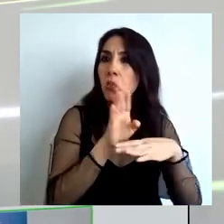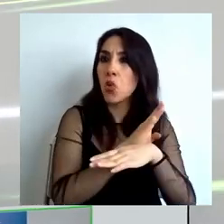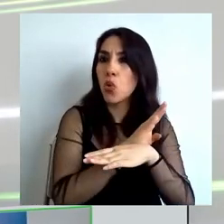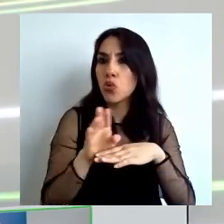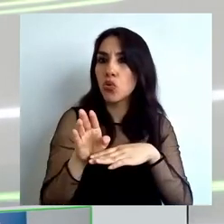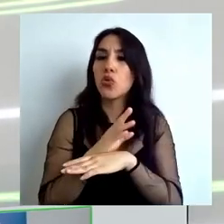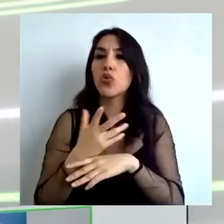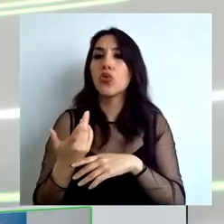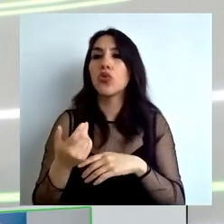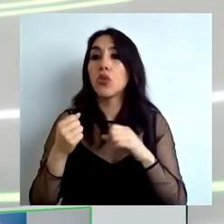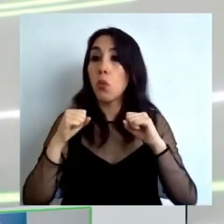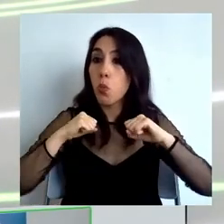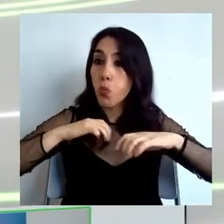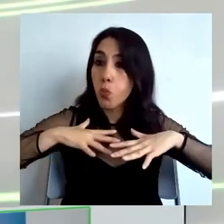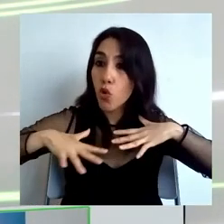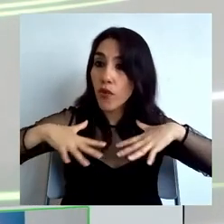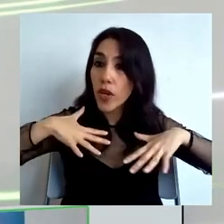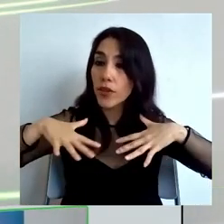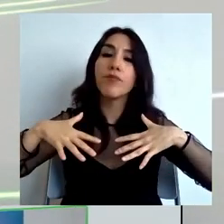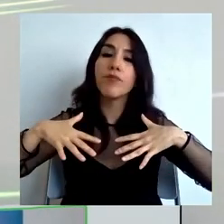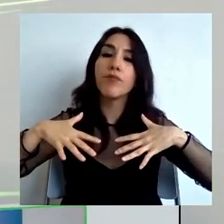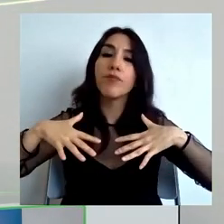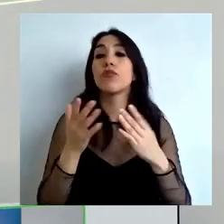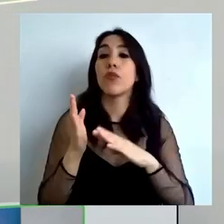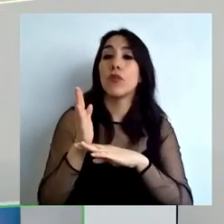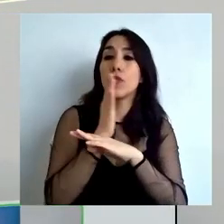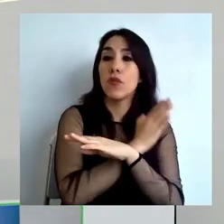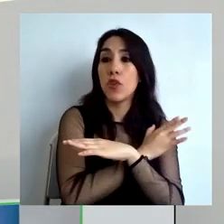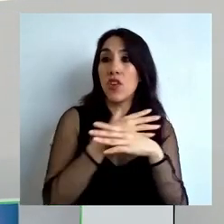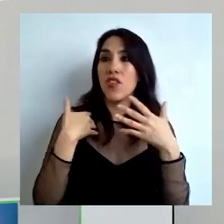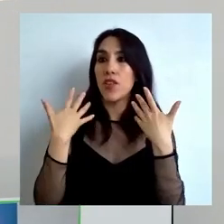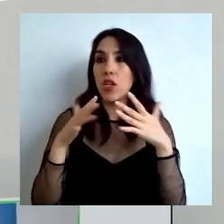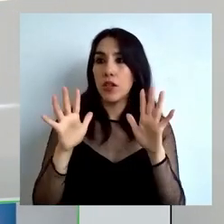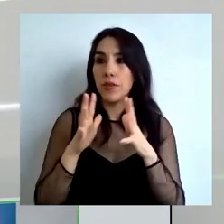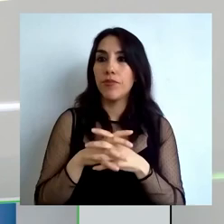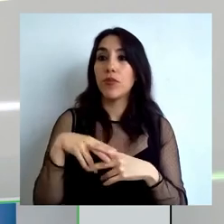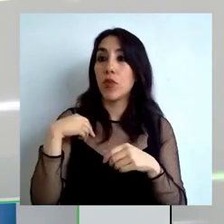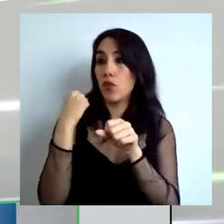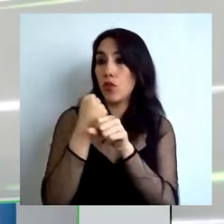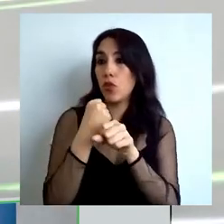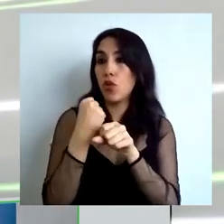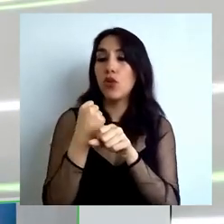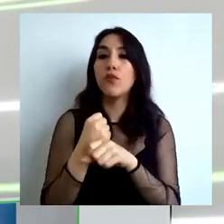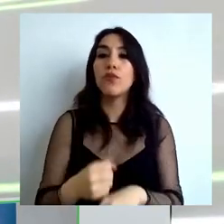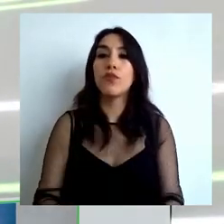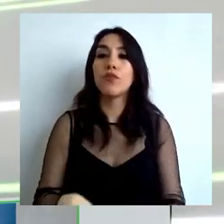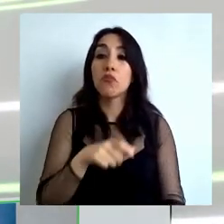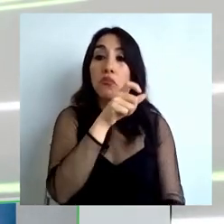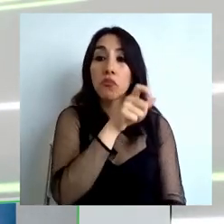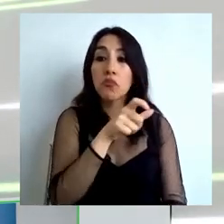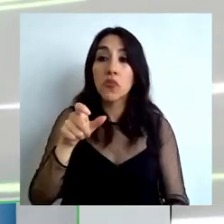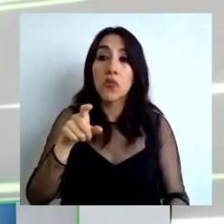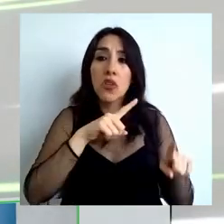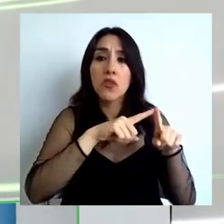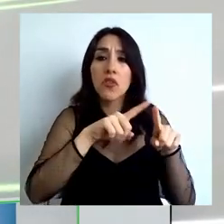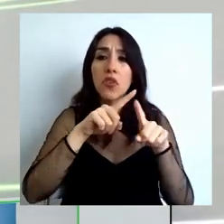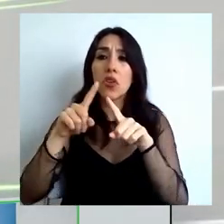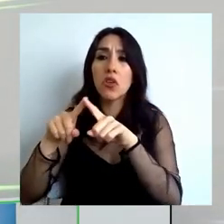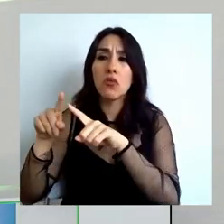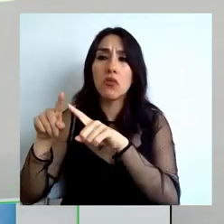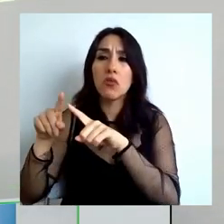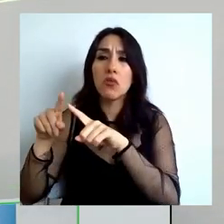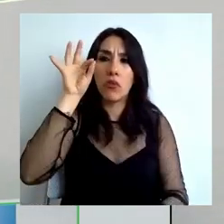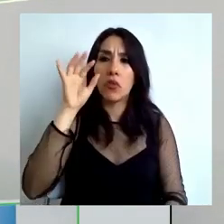trabajando la OIT con los distintos actores. En mi presentación mencioné algunas de ellas, cómo mejorar la